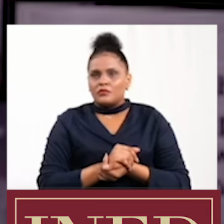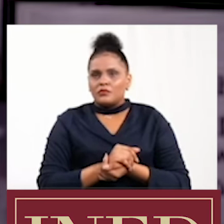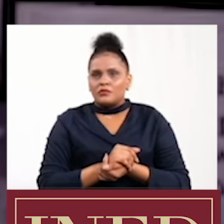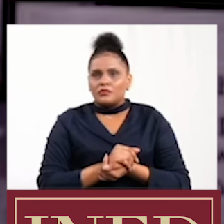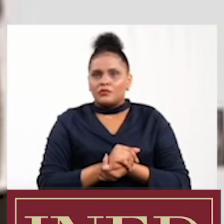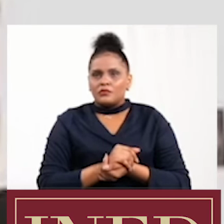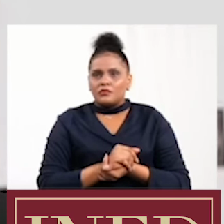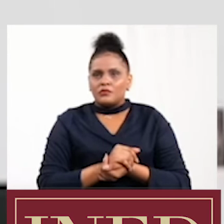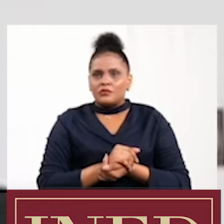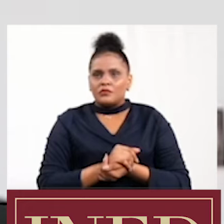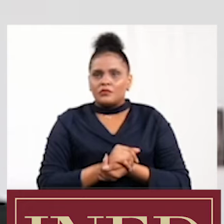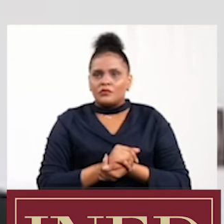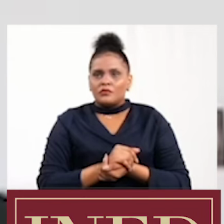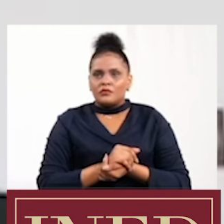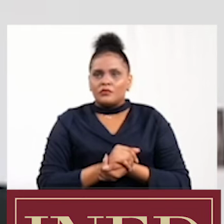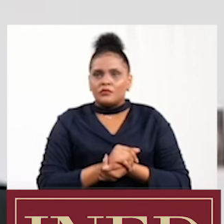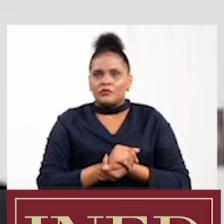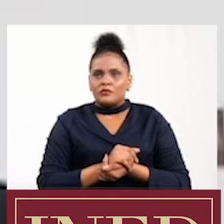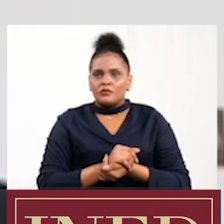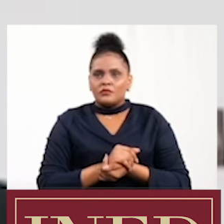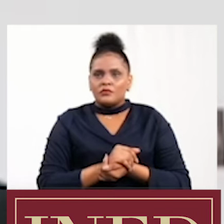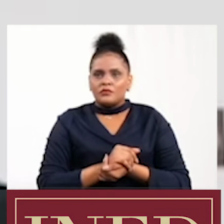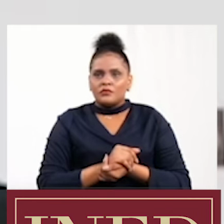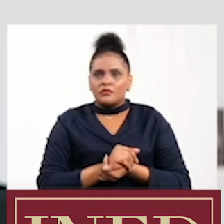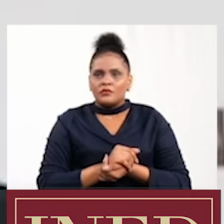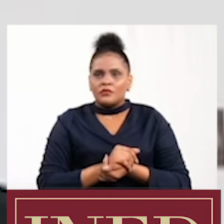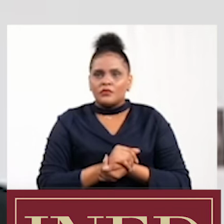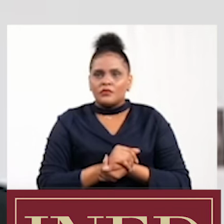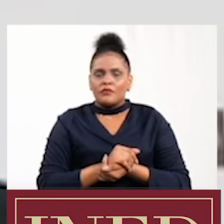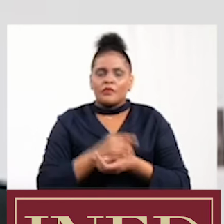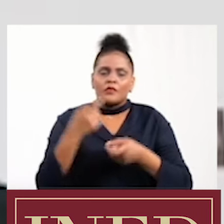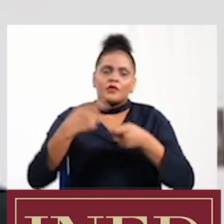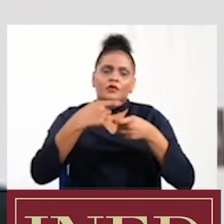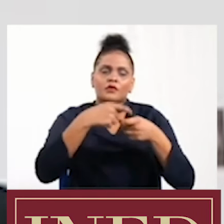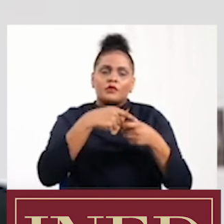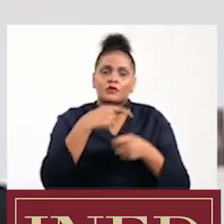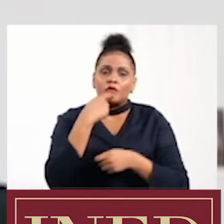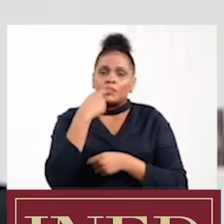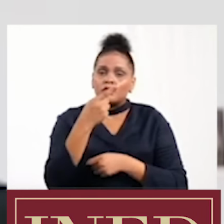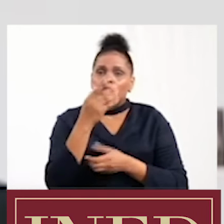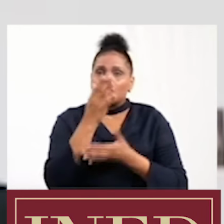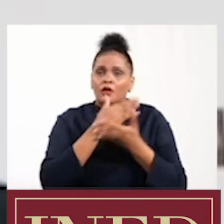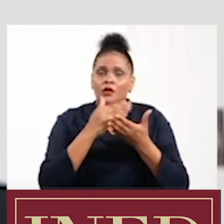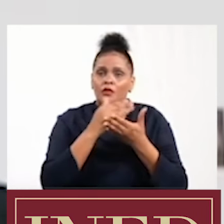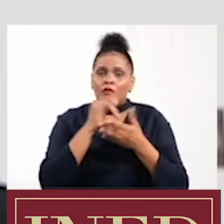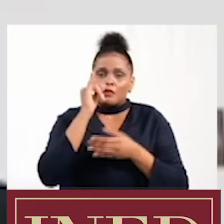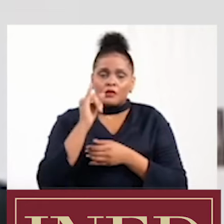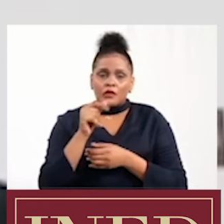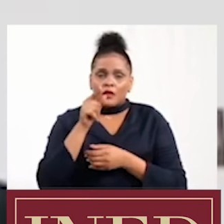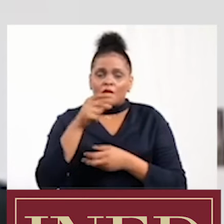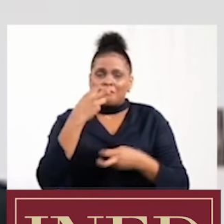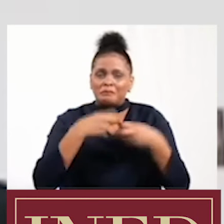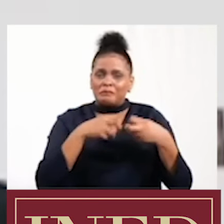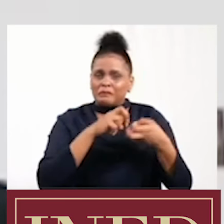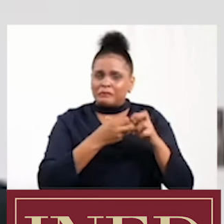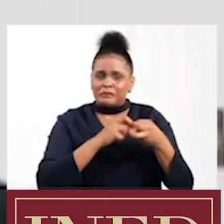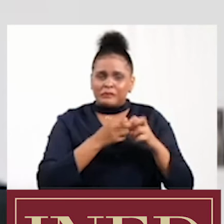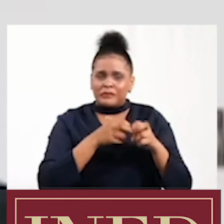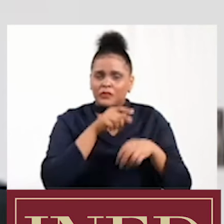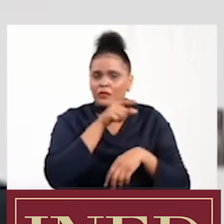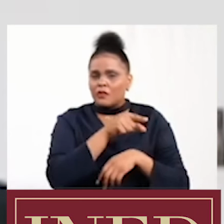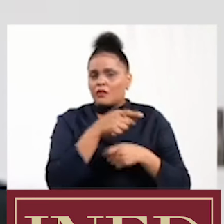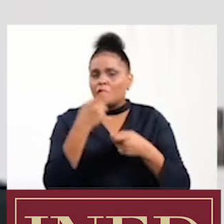javier leiva uno de los participantes dice cuando indica que la problemática de elegibilidad de mujeres en la